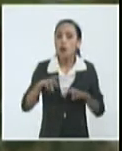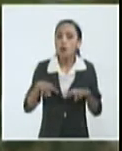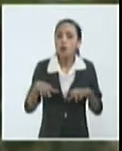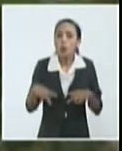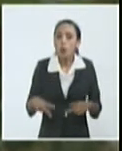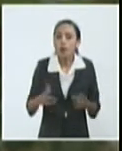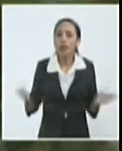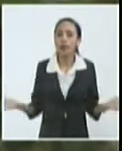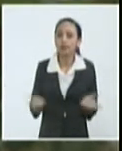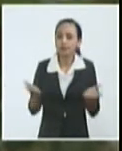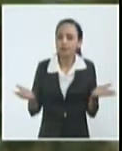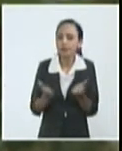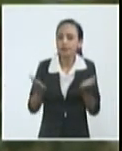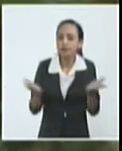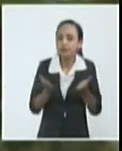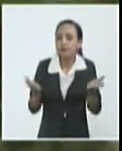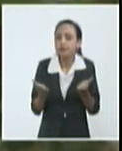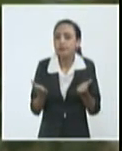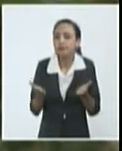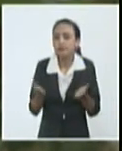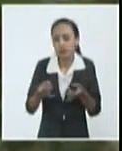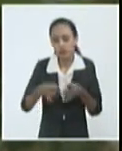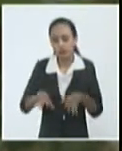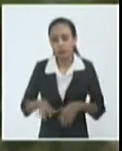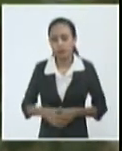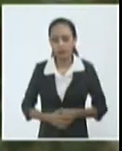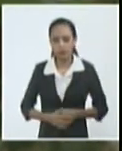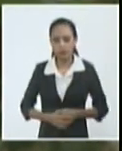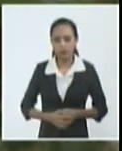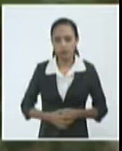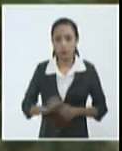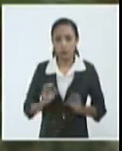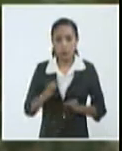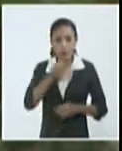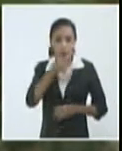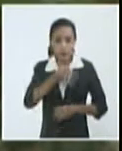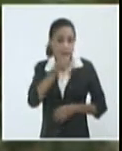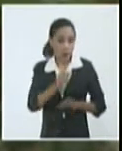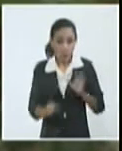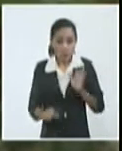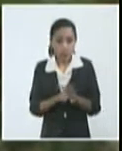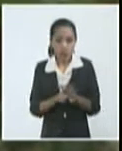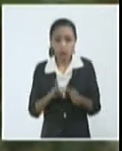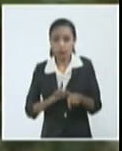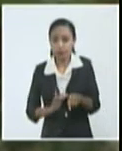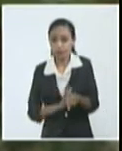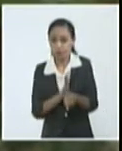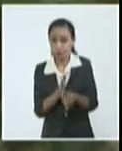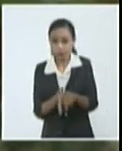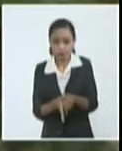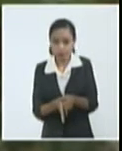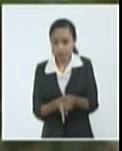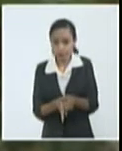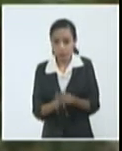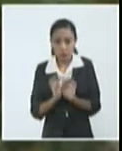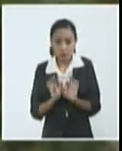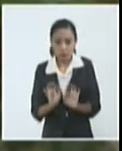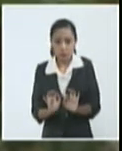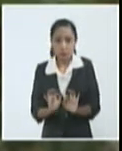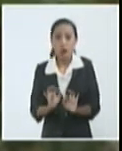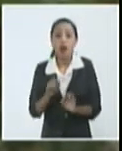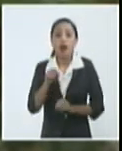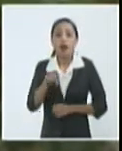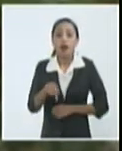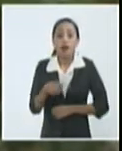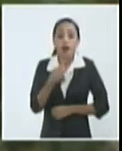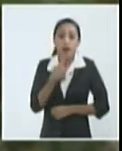ritmo, su estabilidad. Como explicábamos al inicio del enfrentamiento a la pandemia, en la arrancada de la